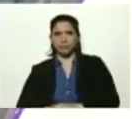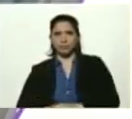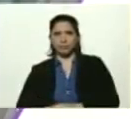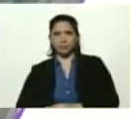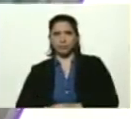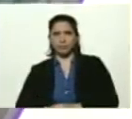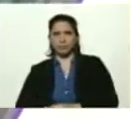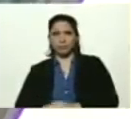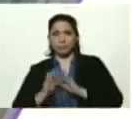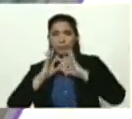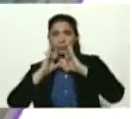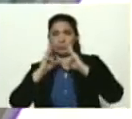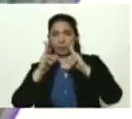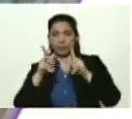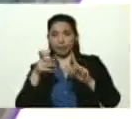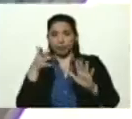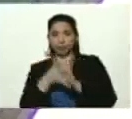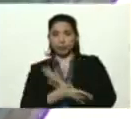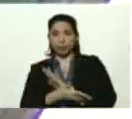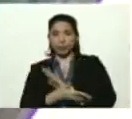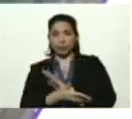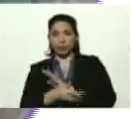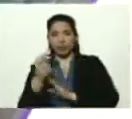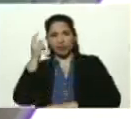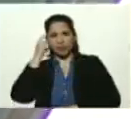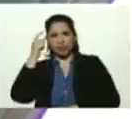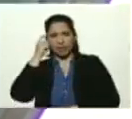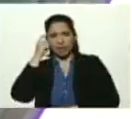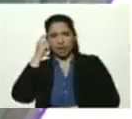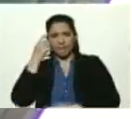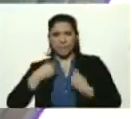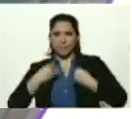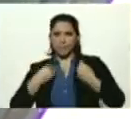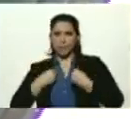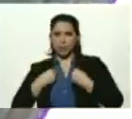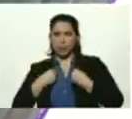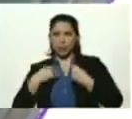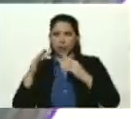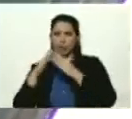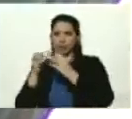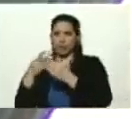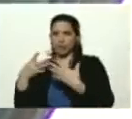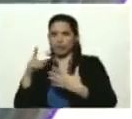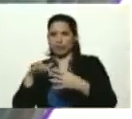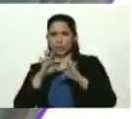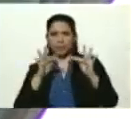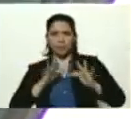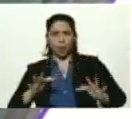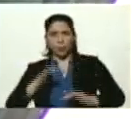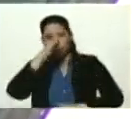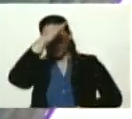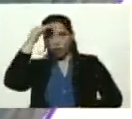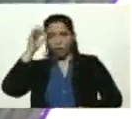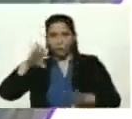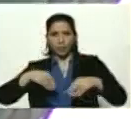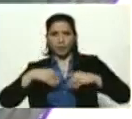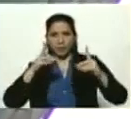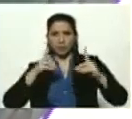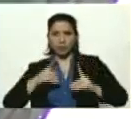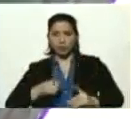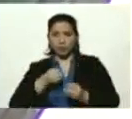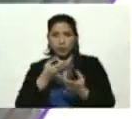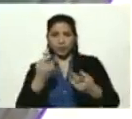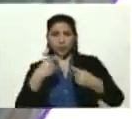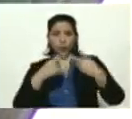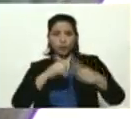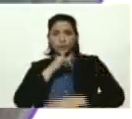Y ofrecerá un retrato de sus días en la Casa Blanca y de la forma que el presidente Trump tomaba las decisiones. Esta y